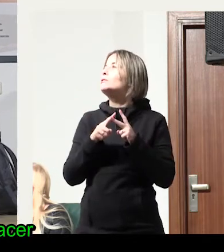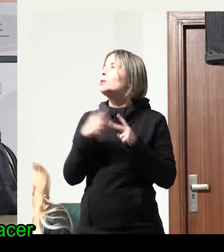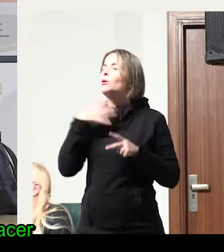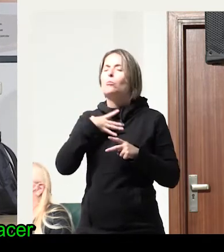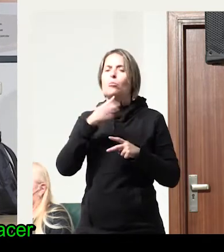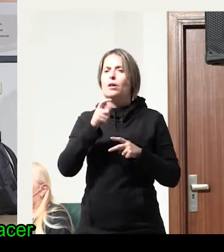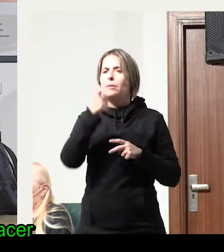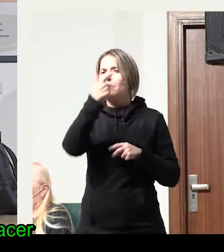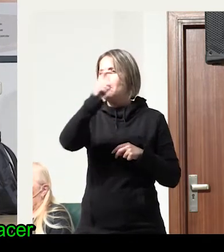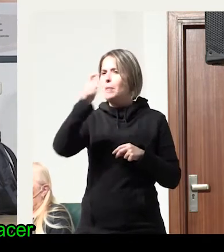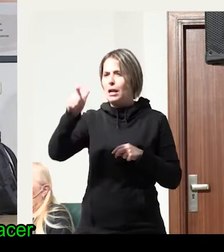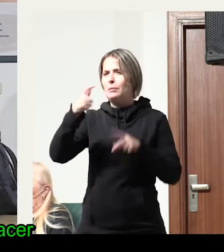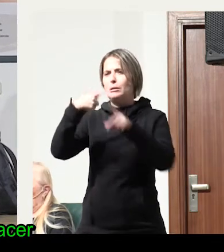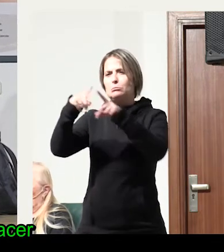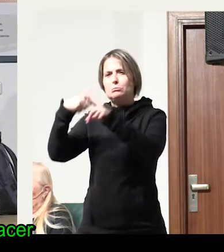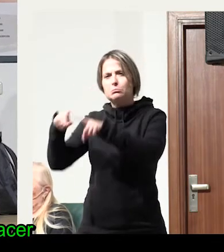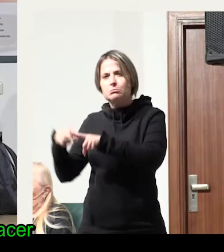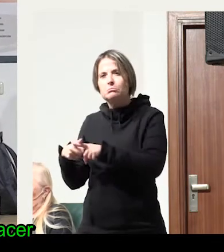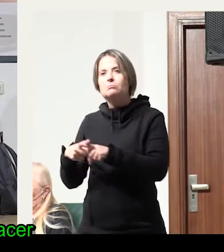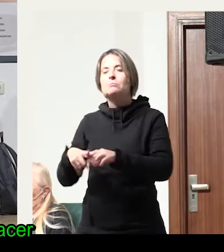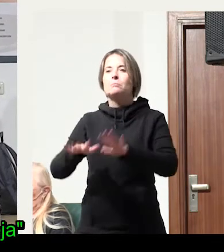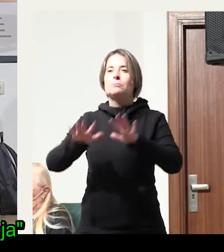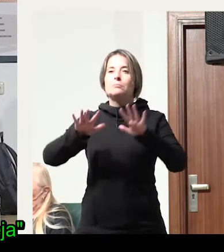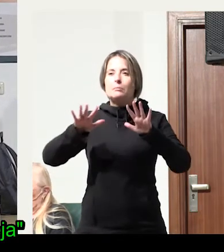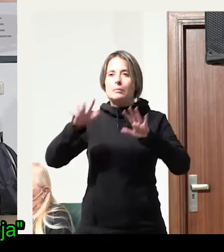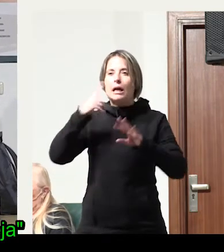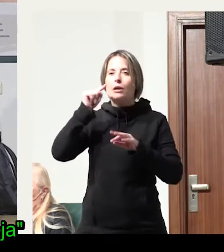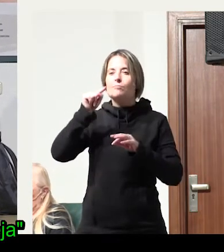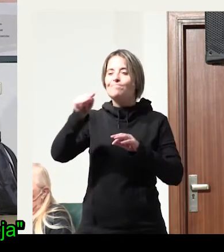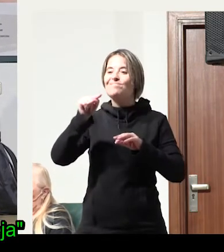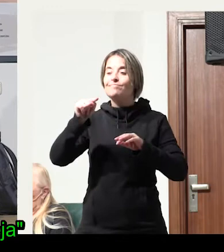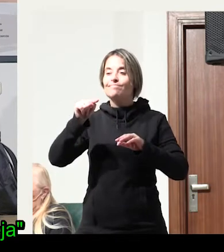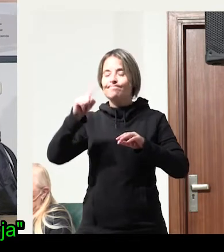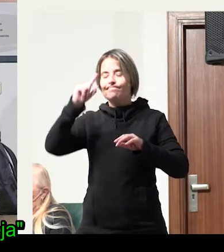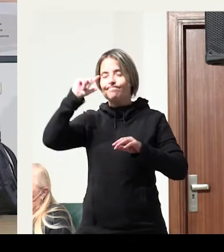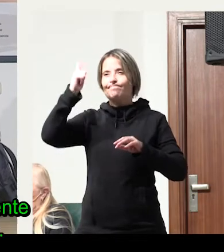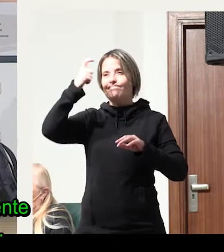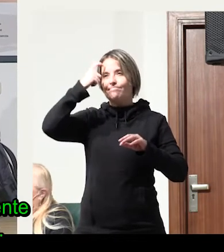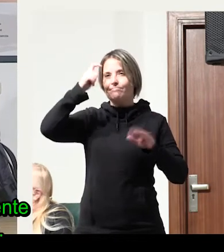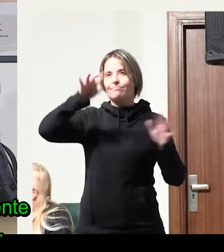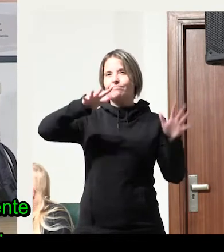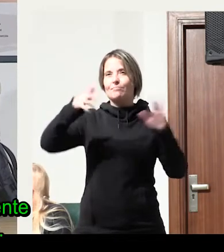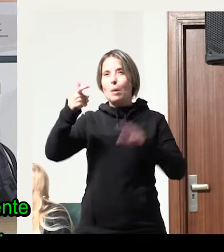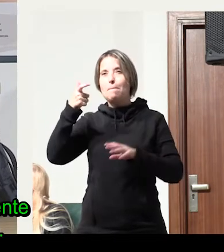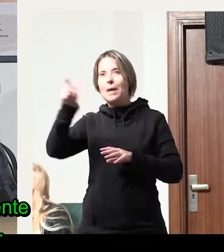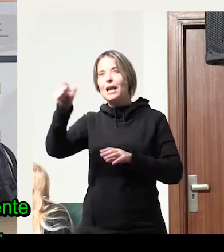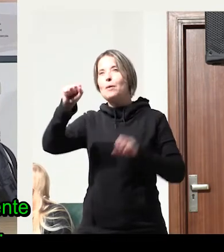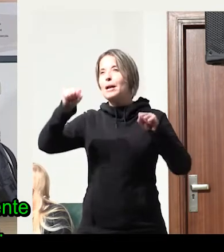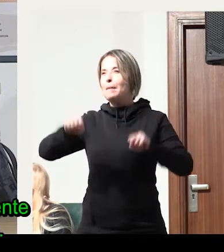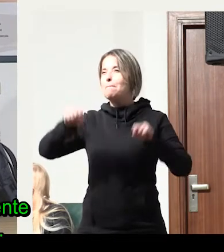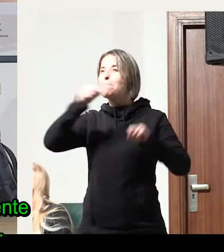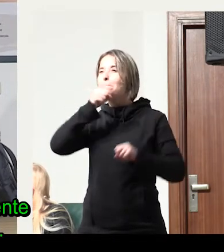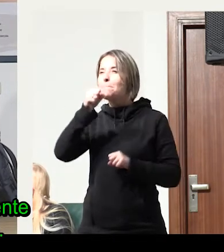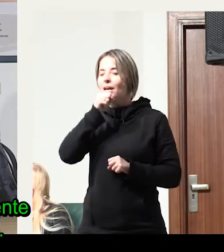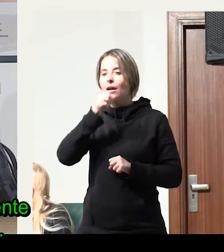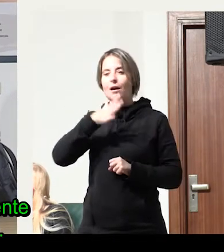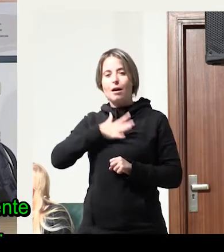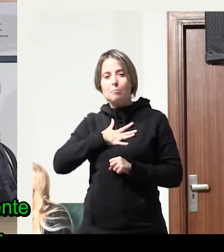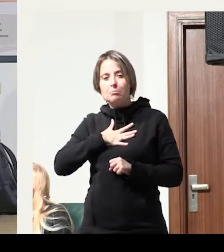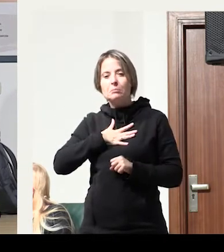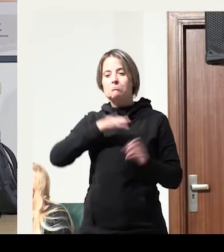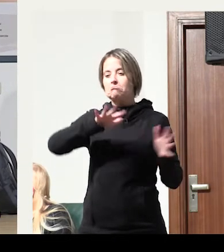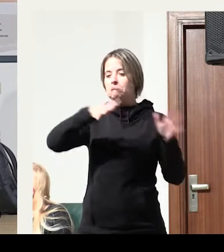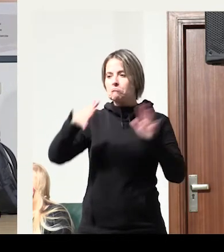¿eh? Pero, de alguna manera, ese movimiento que hay que hacer para reivindicar la palabra vieja, a mí me parece que políticamente es un acto que nos